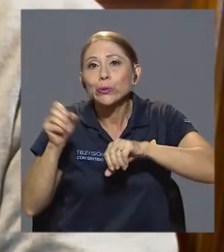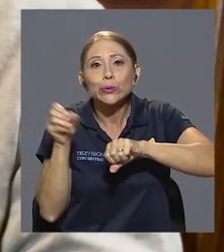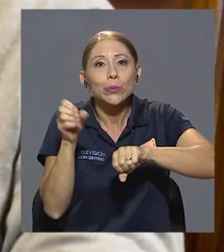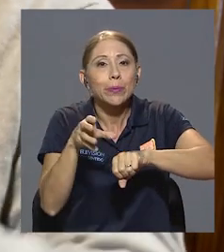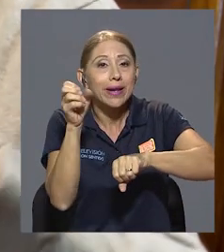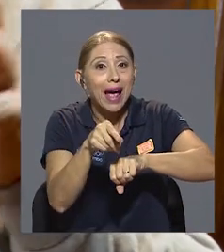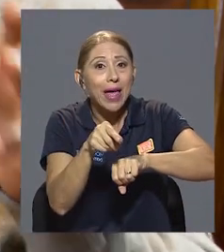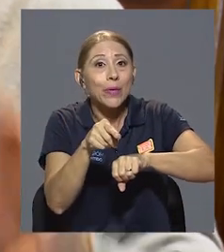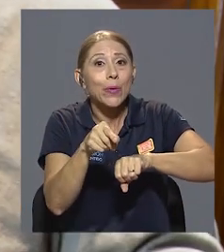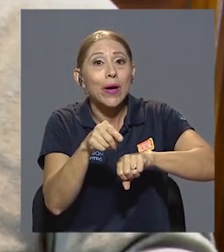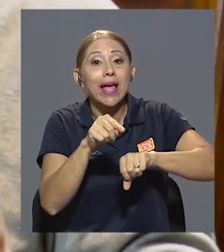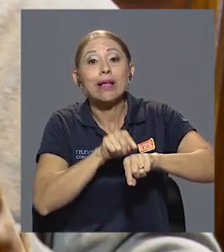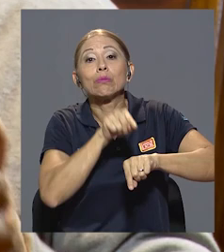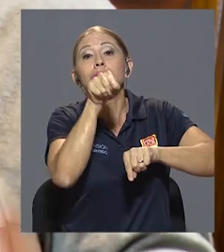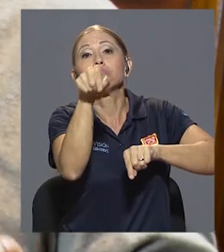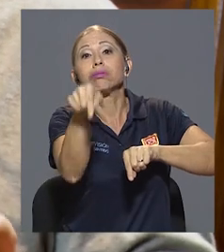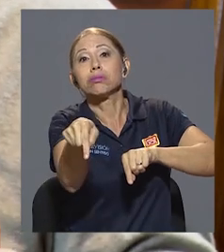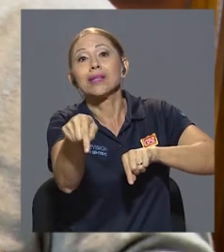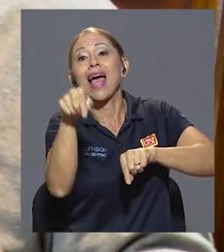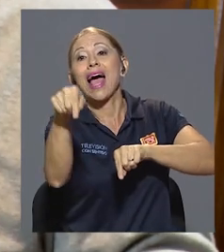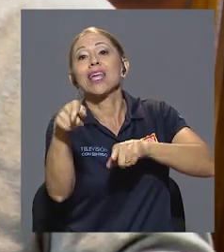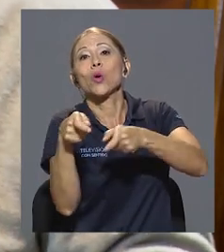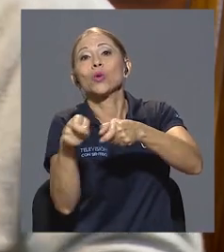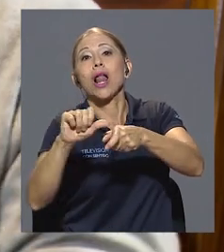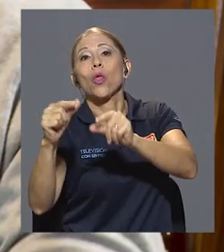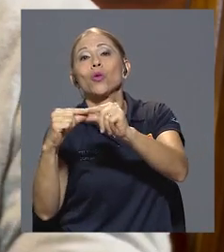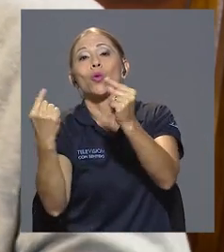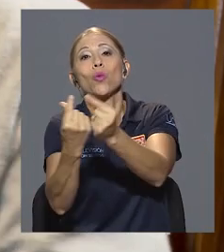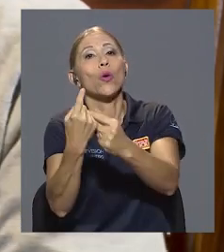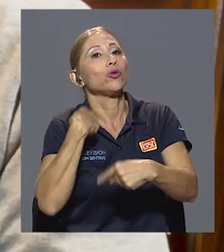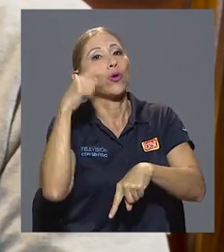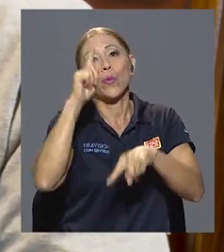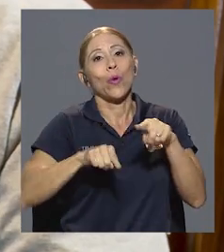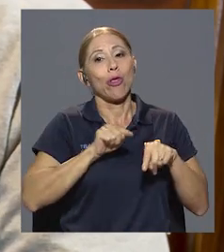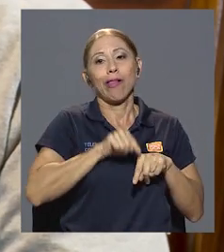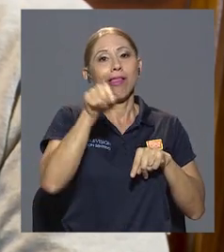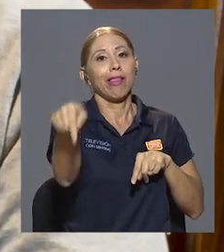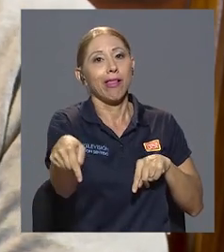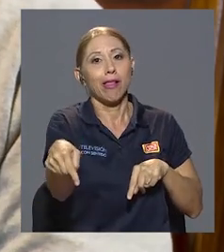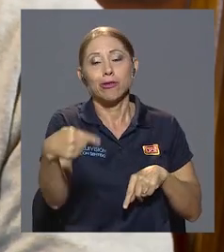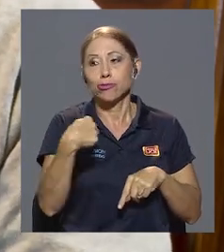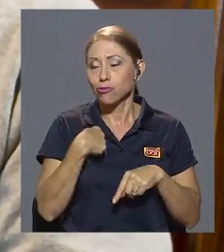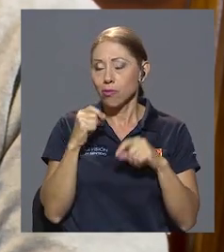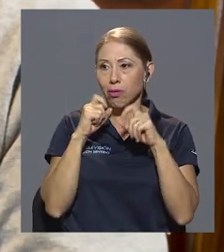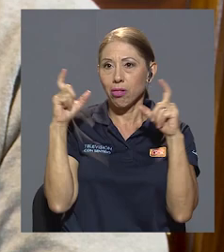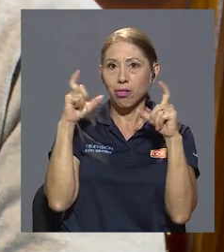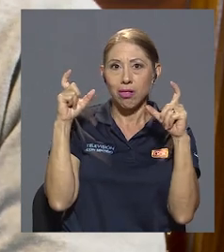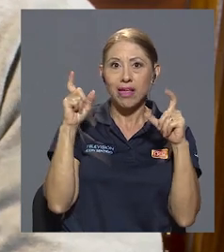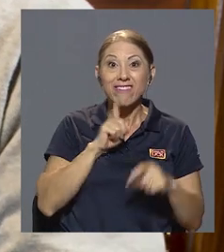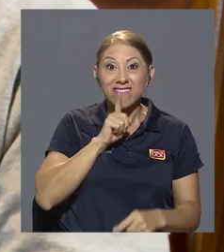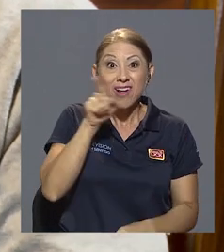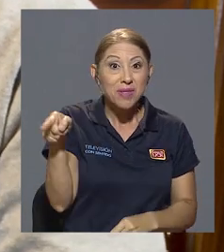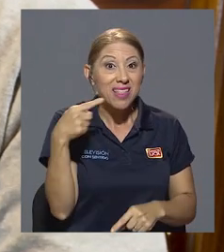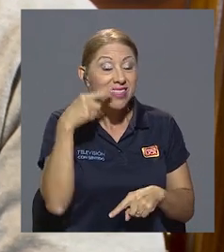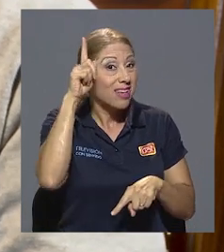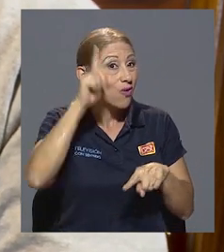minisúper que está controlado por otra pandilla yo no puedo cruzar y cuando se dice no puedo cruzar es que no